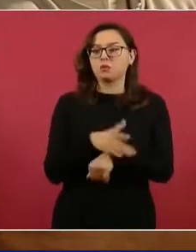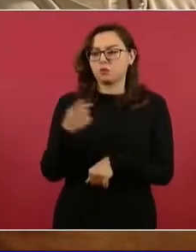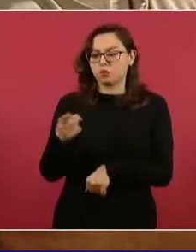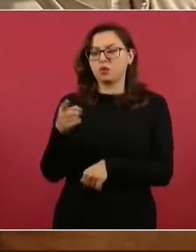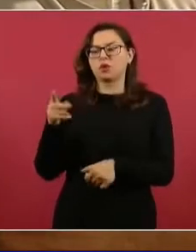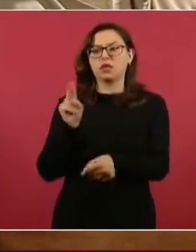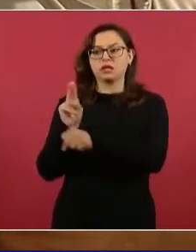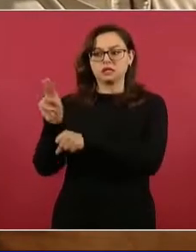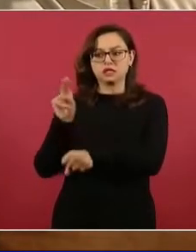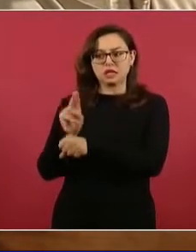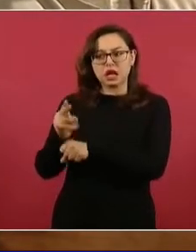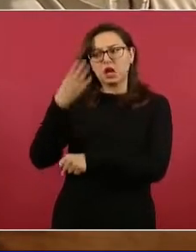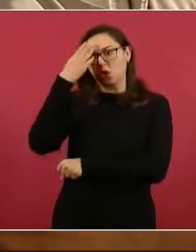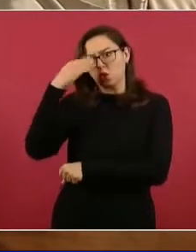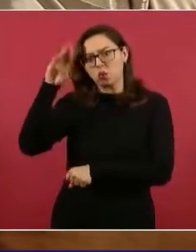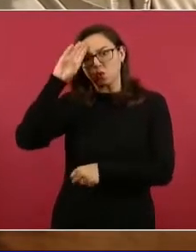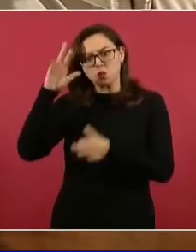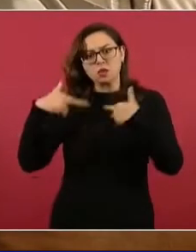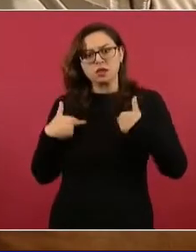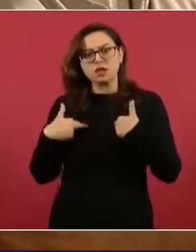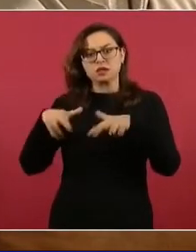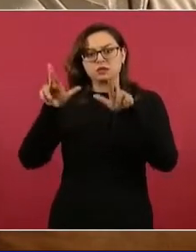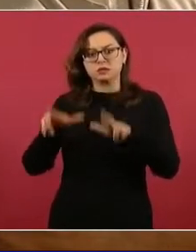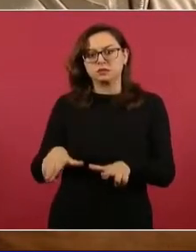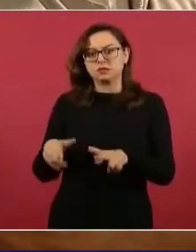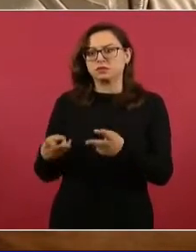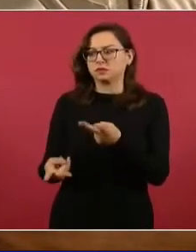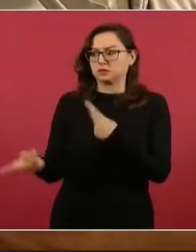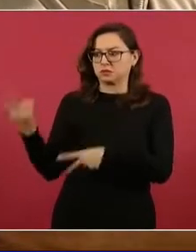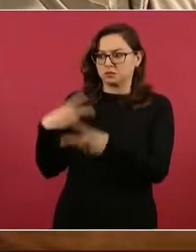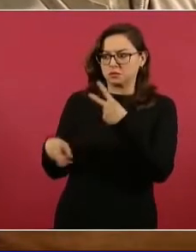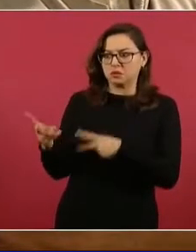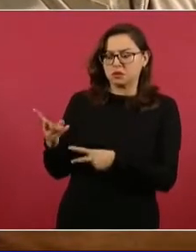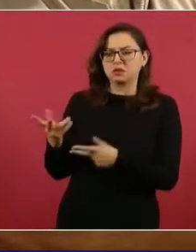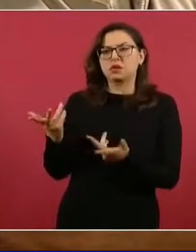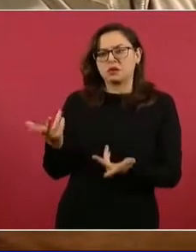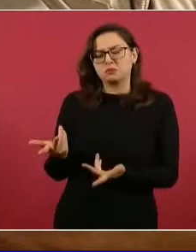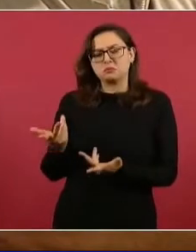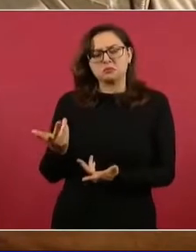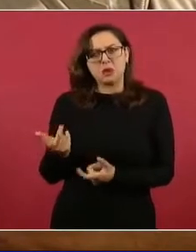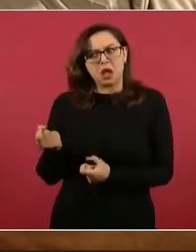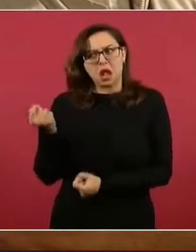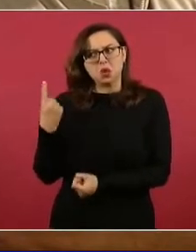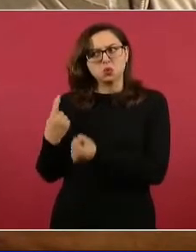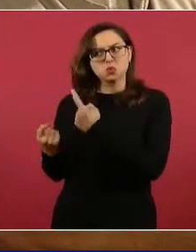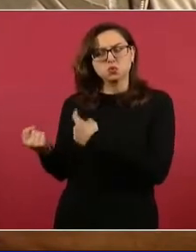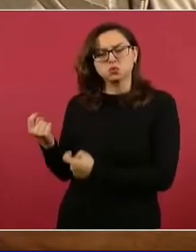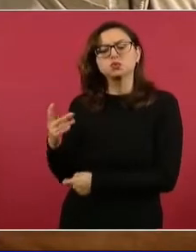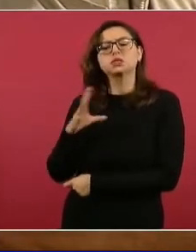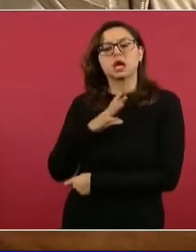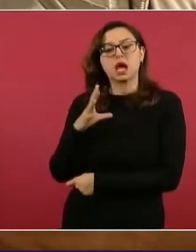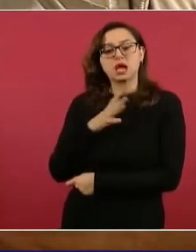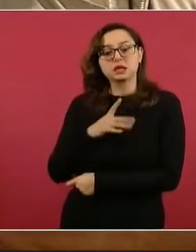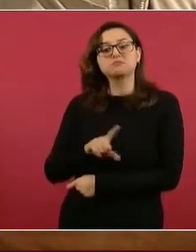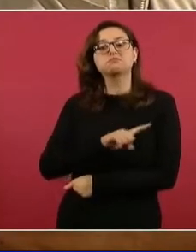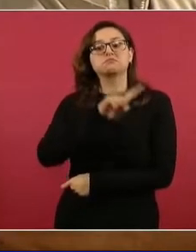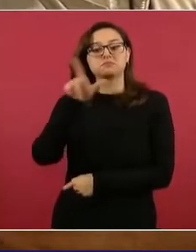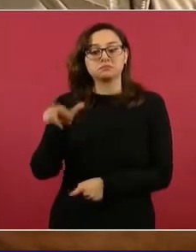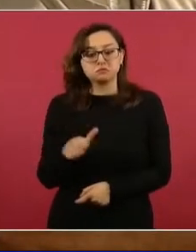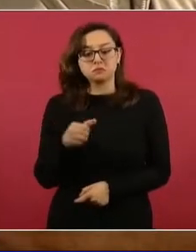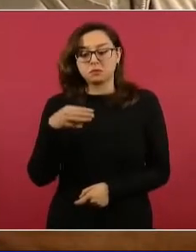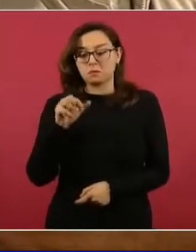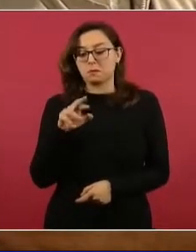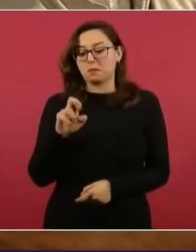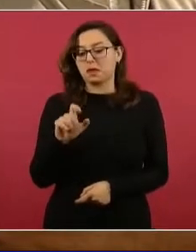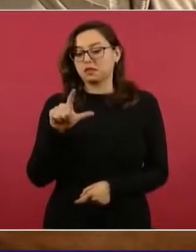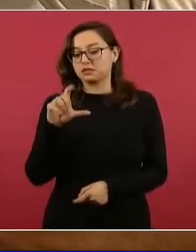esos países, y el reclamo del canciller Marcelo Ebrard, que ya ha comentado usted. Sobre ese punto, preguntarle dos cosas. ¿No